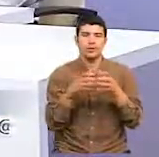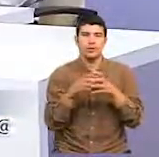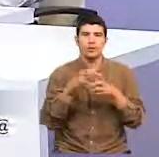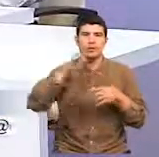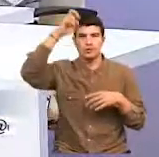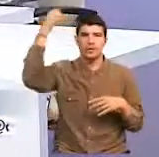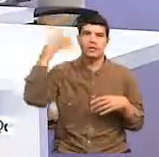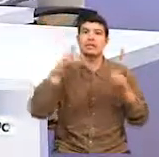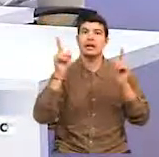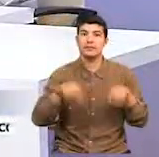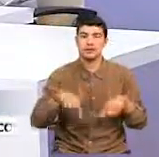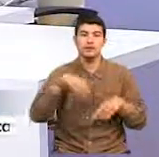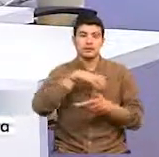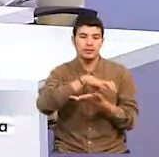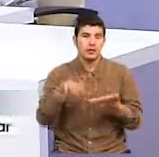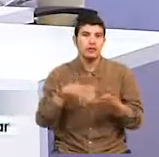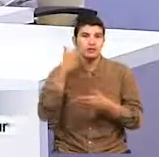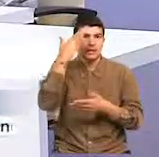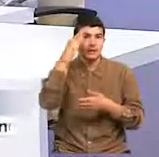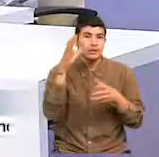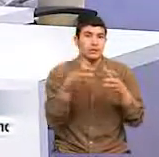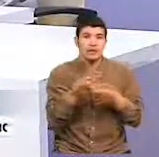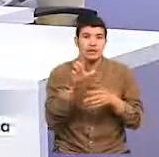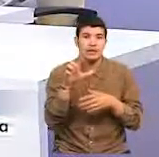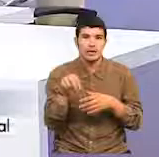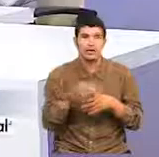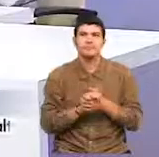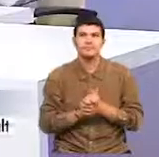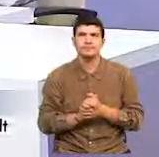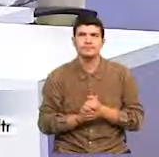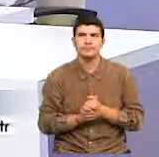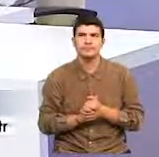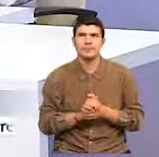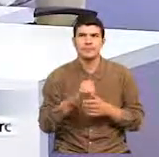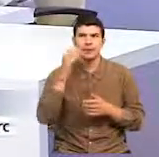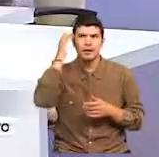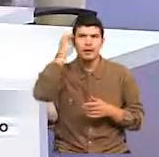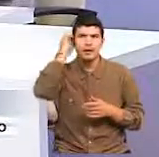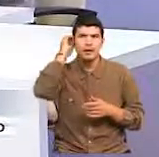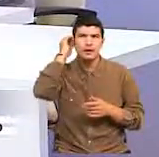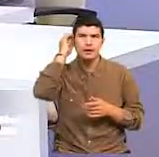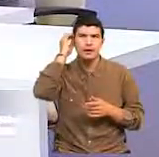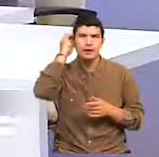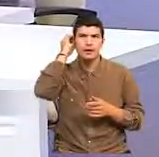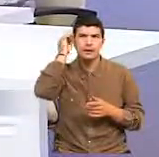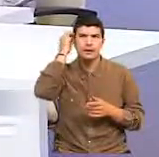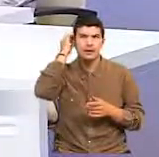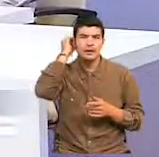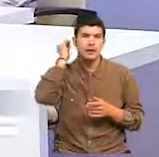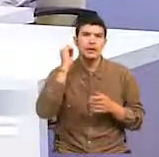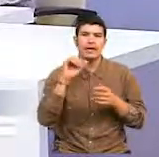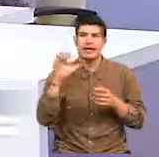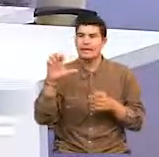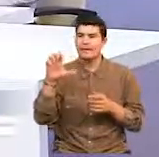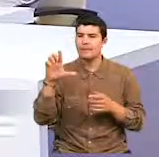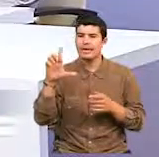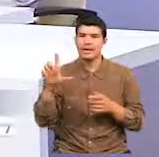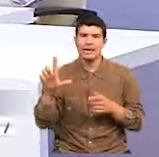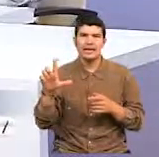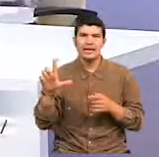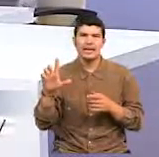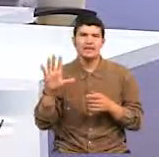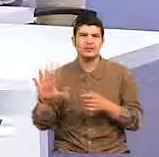en Santander sabemos que está el ELN. Pero quiero iniciar con algo. ¿El EPL existe, no existe? ¿Son ahora